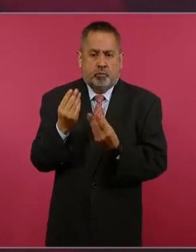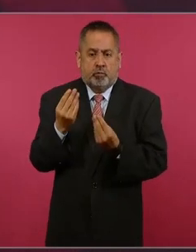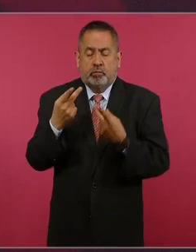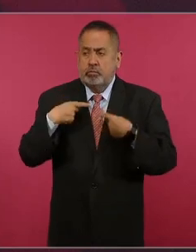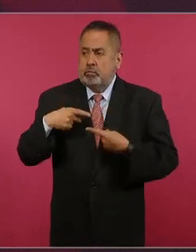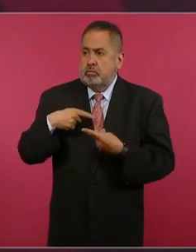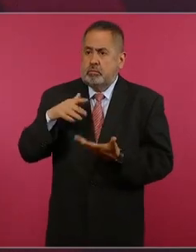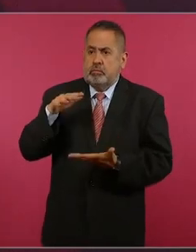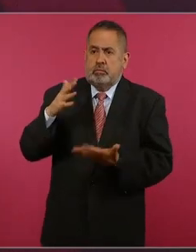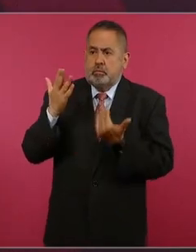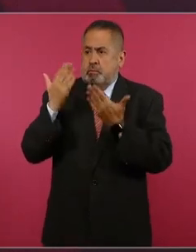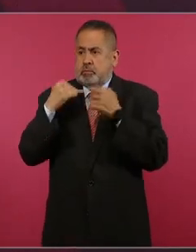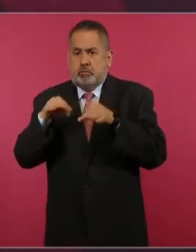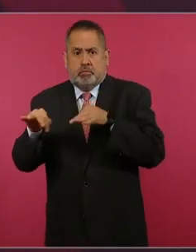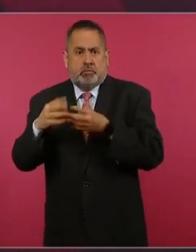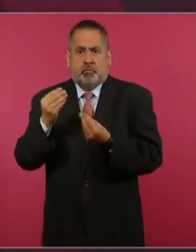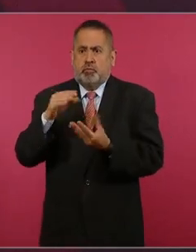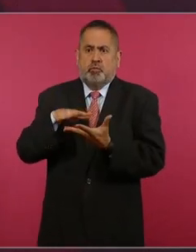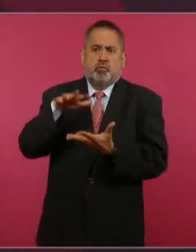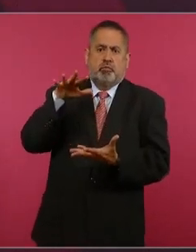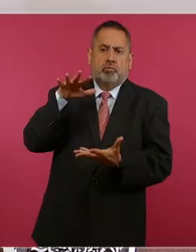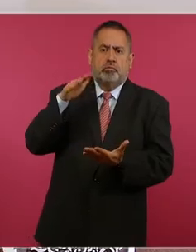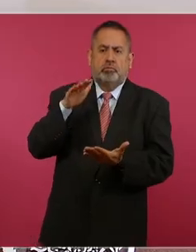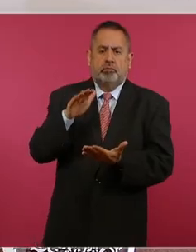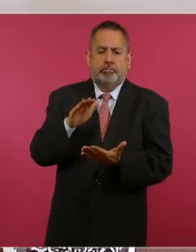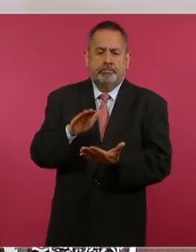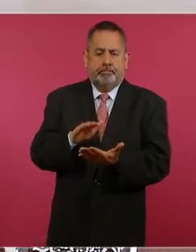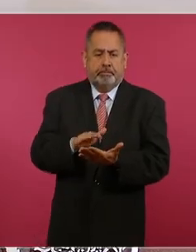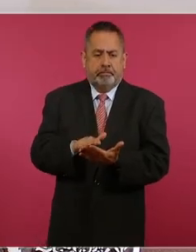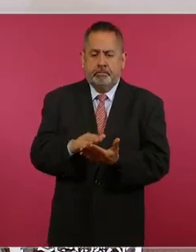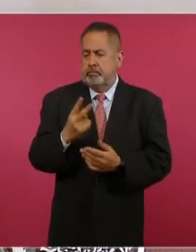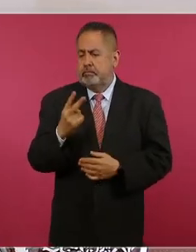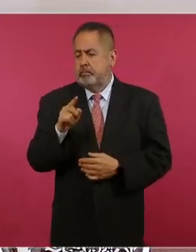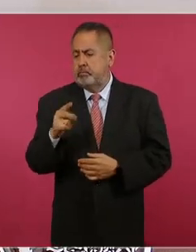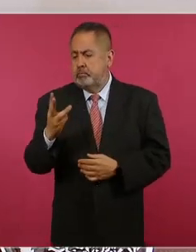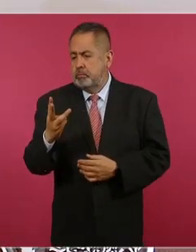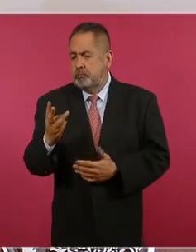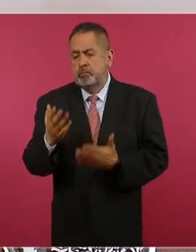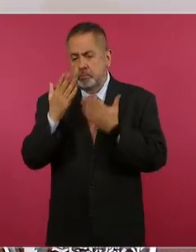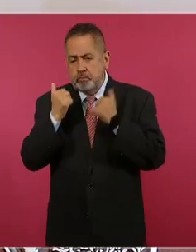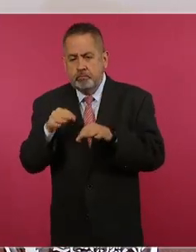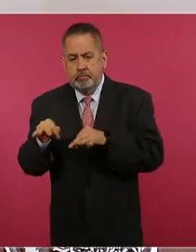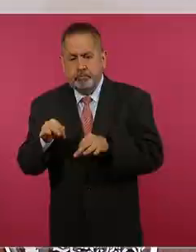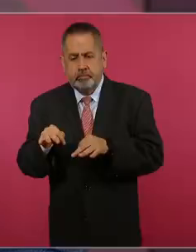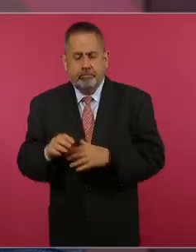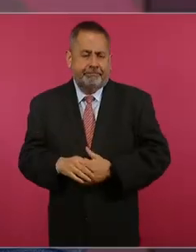en 15 años, desde que se tiene registro,